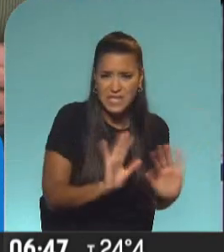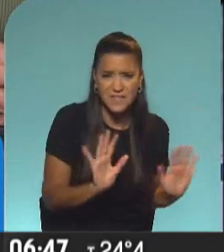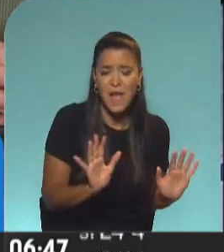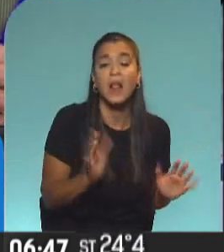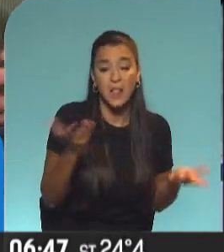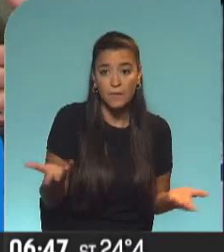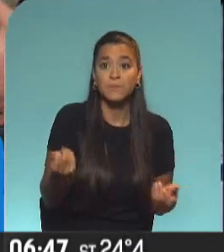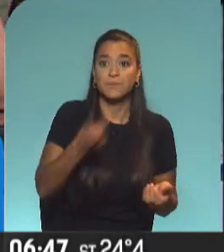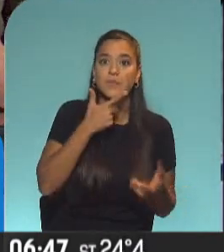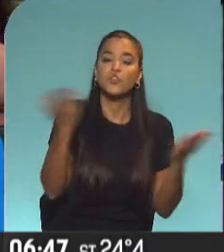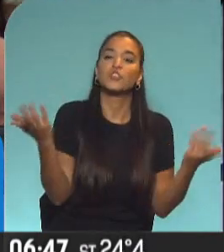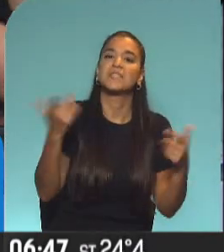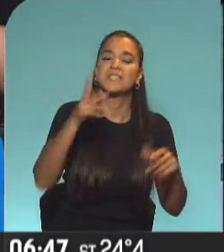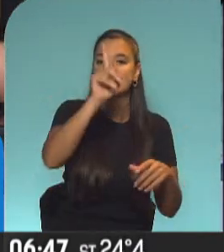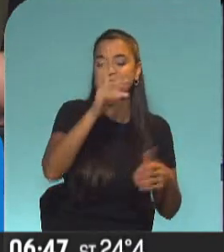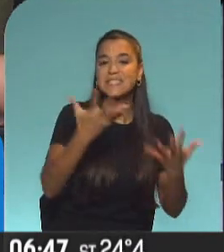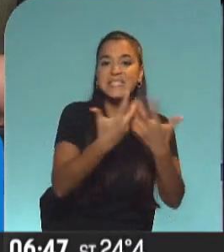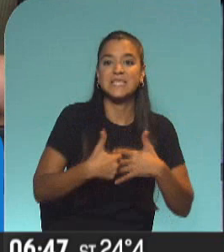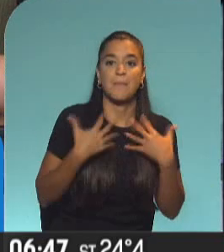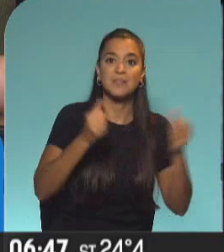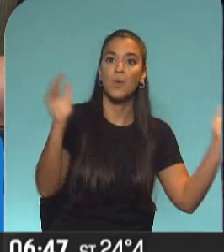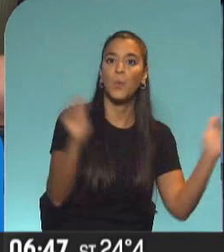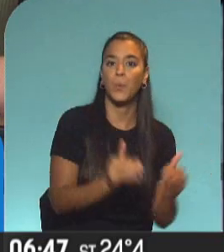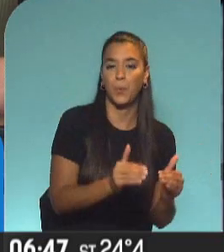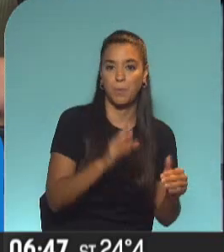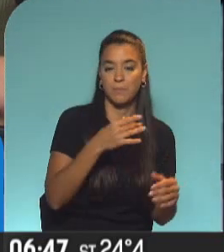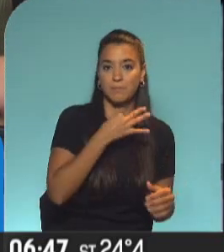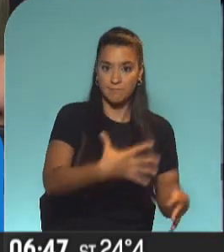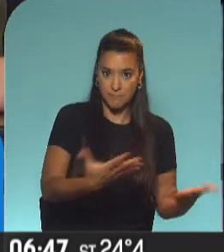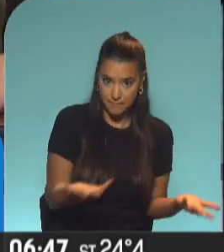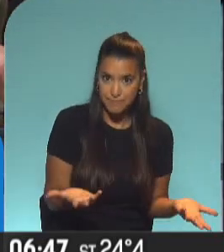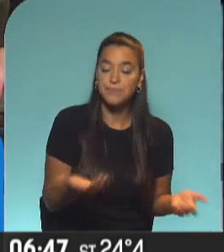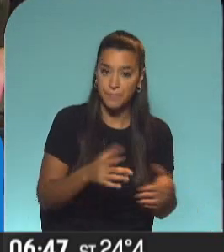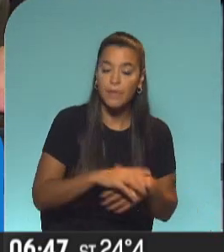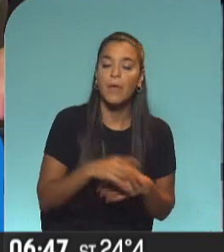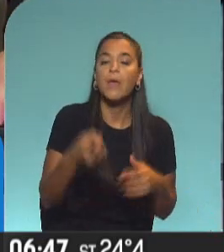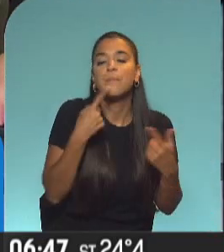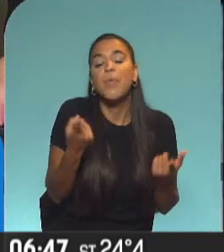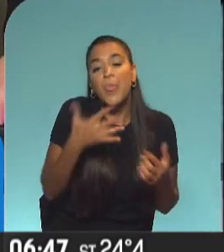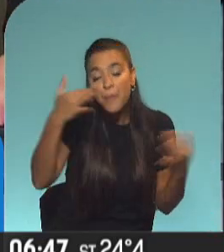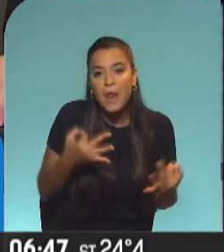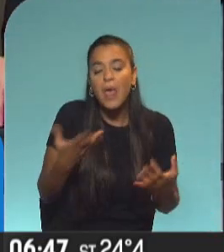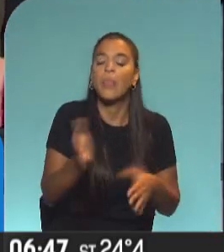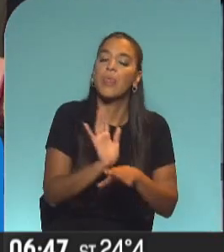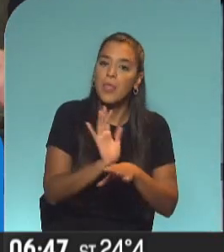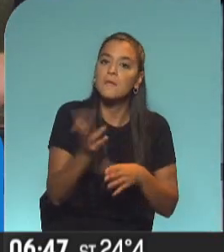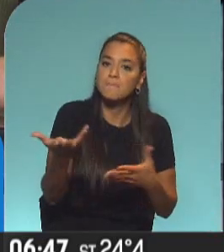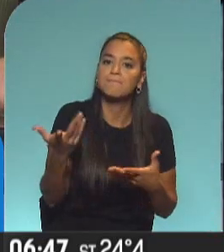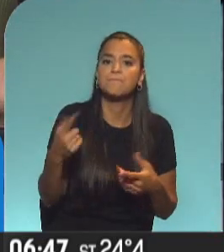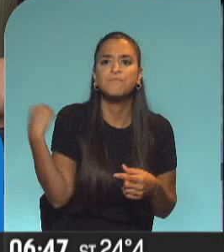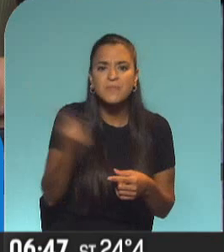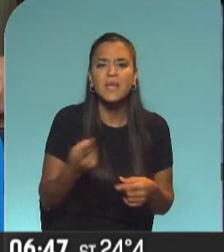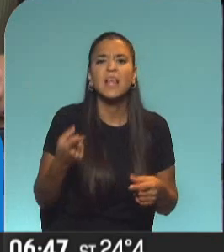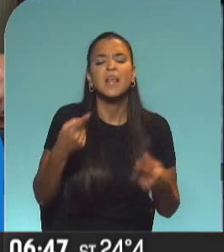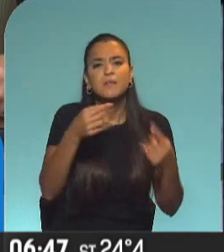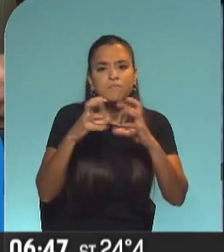también desestresaría mucho al sistema de salud. En este sentido, la verdad es que es muy difícil, ¿no?, seguir sosteniendo que discutir